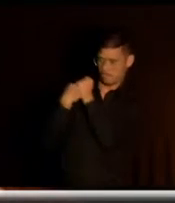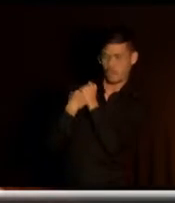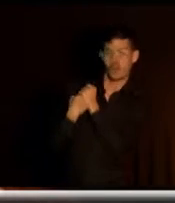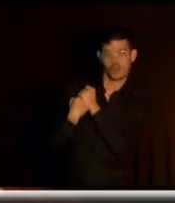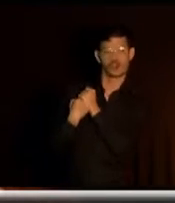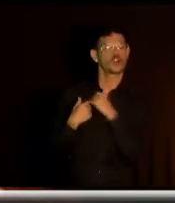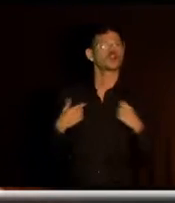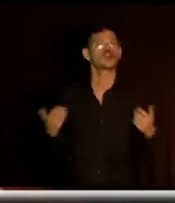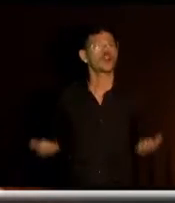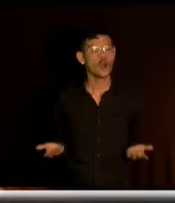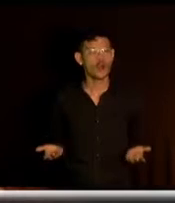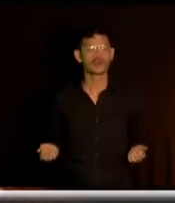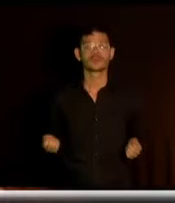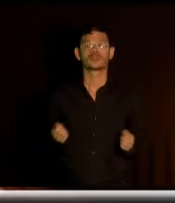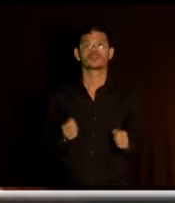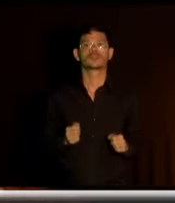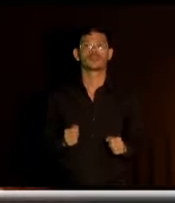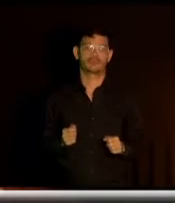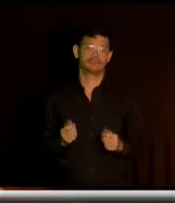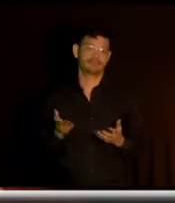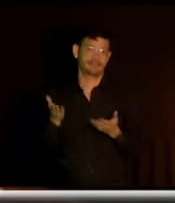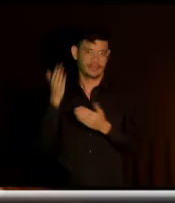Coldeportes,